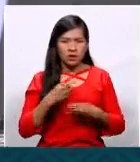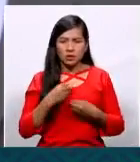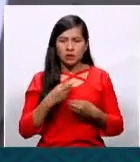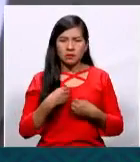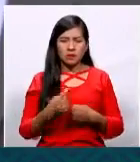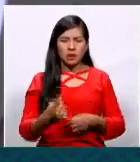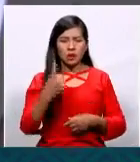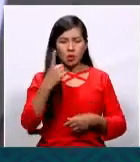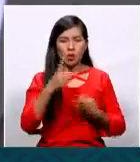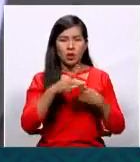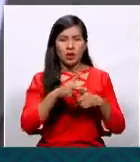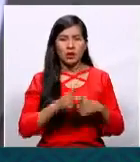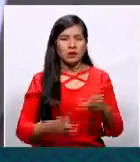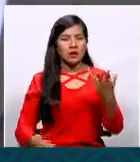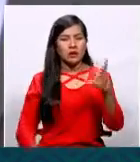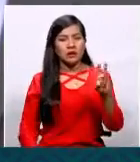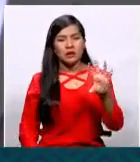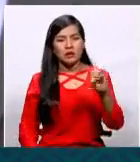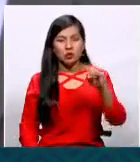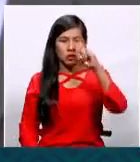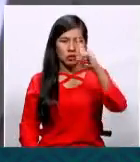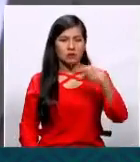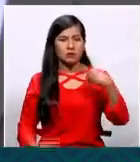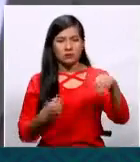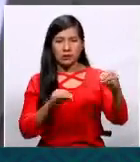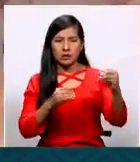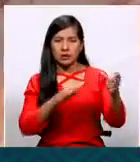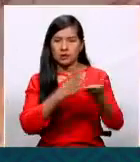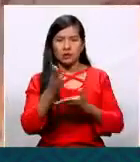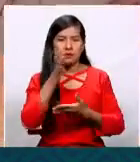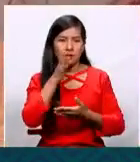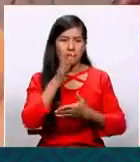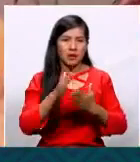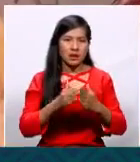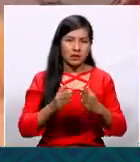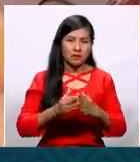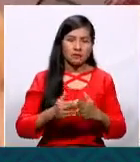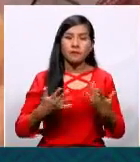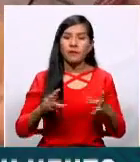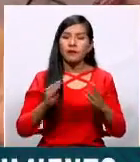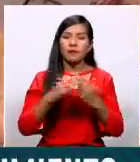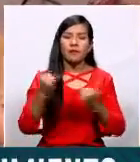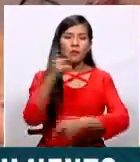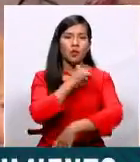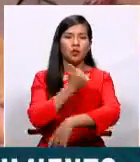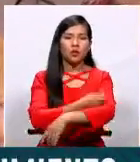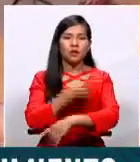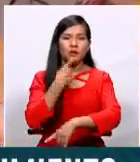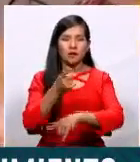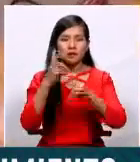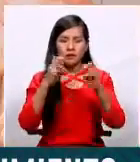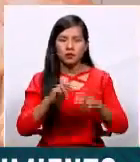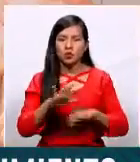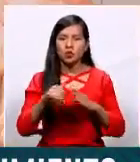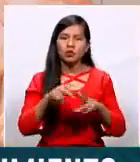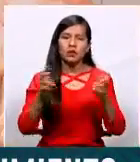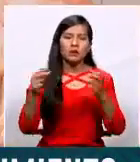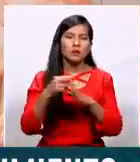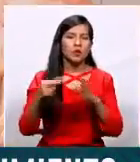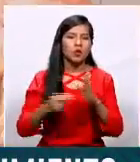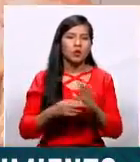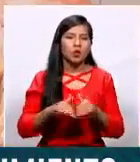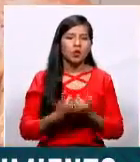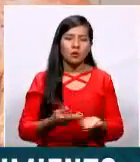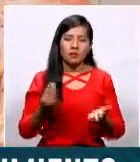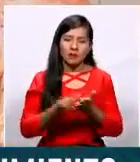el kilo de pollo a 16.50 a las amas de casa. La autoridad aseguró que se analizará la posibilidad que a través de una norma se establezca